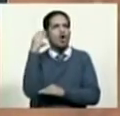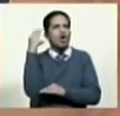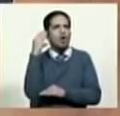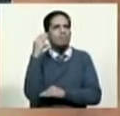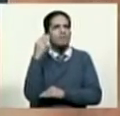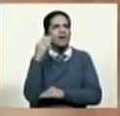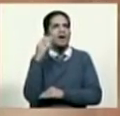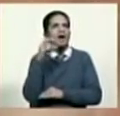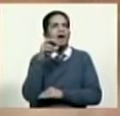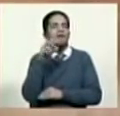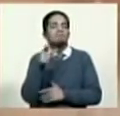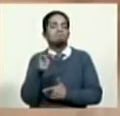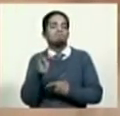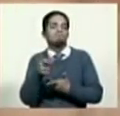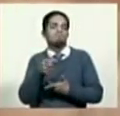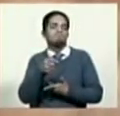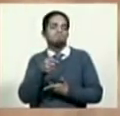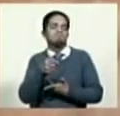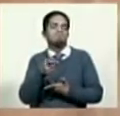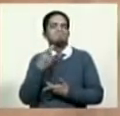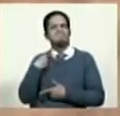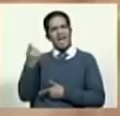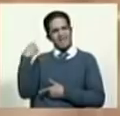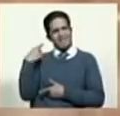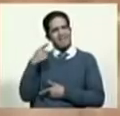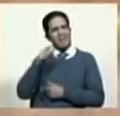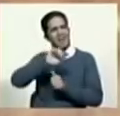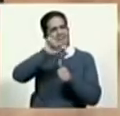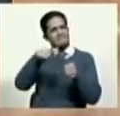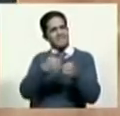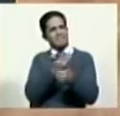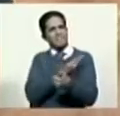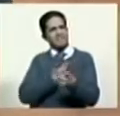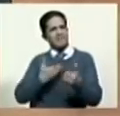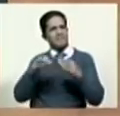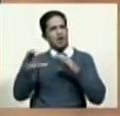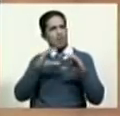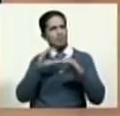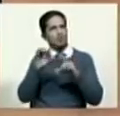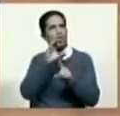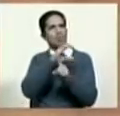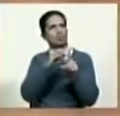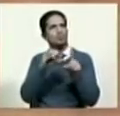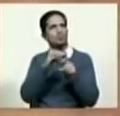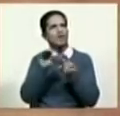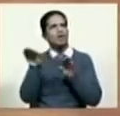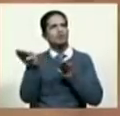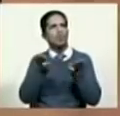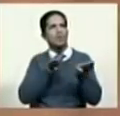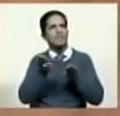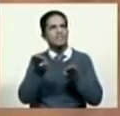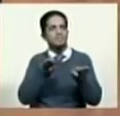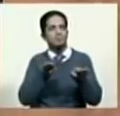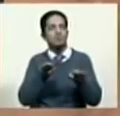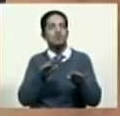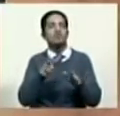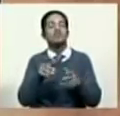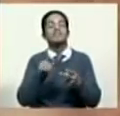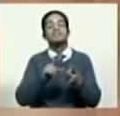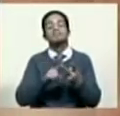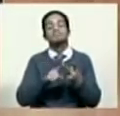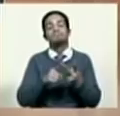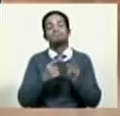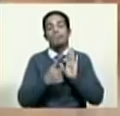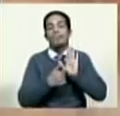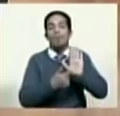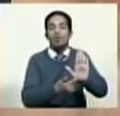de prensa dada a conocer el día de ayer por el vicepresidente sectorial de Comunicación, Cultura y Turismo, Jorge Rodríguez Gómez, en el cual se